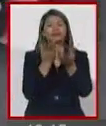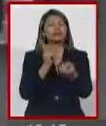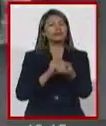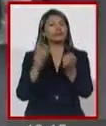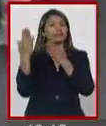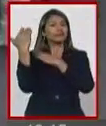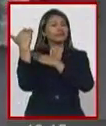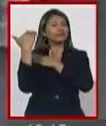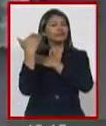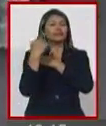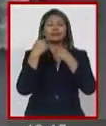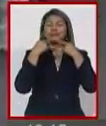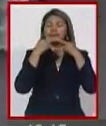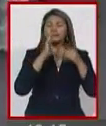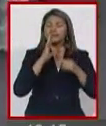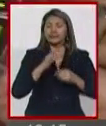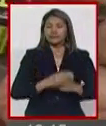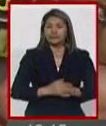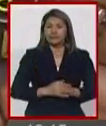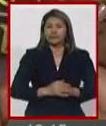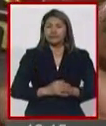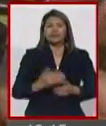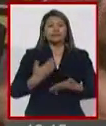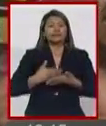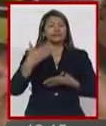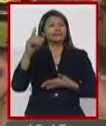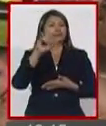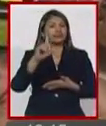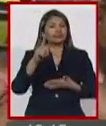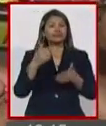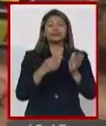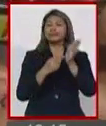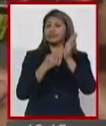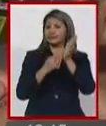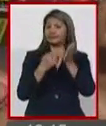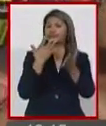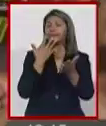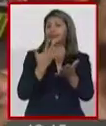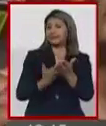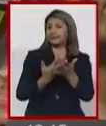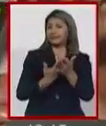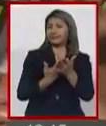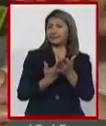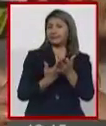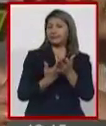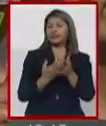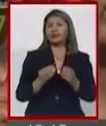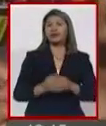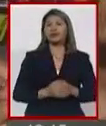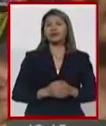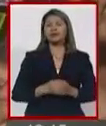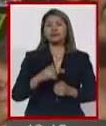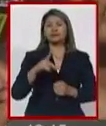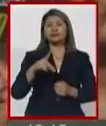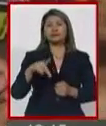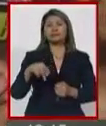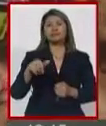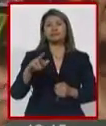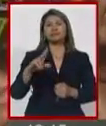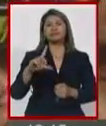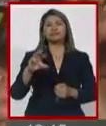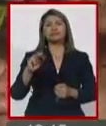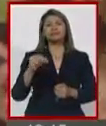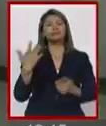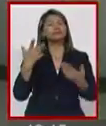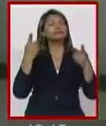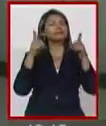Pico en Santa Cruz se pronunció. El día lunes se está presentando la propuesta al Parlamento, que ha sido consensuada por